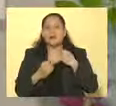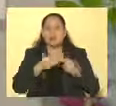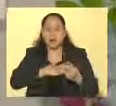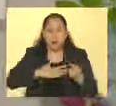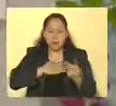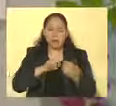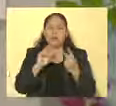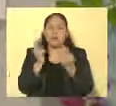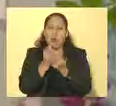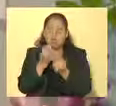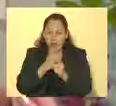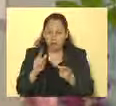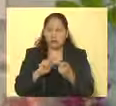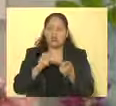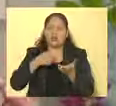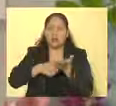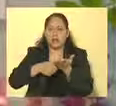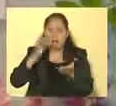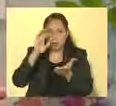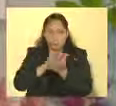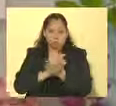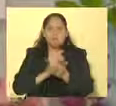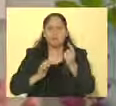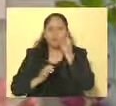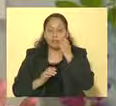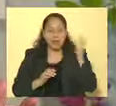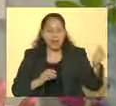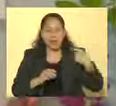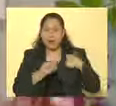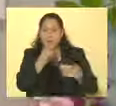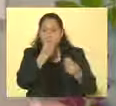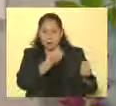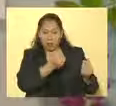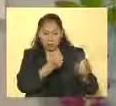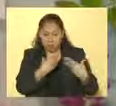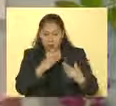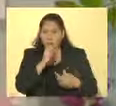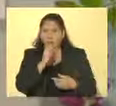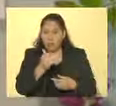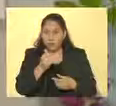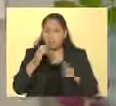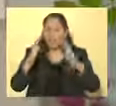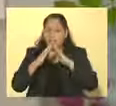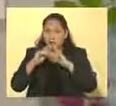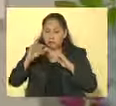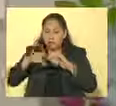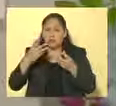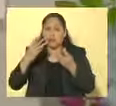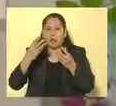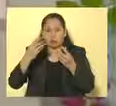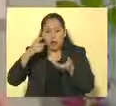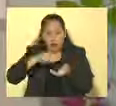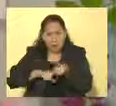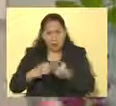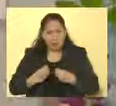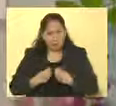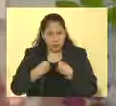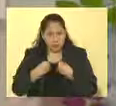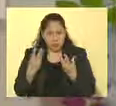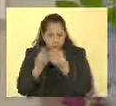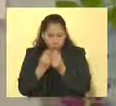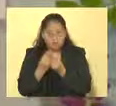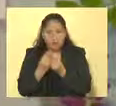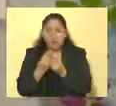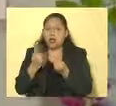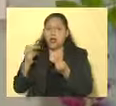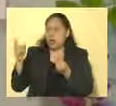concubino, cónyuge, conviviente, si no te suministra alimentos, aunque viva bajo el mismo techo, tienes derecho, puedes pedir los